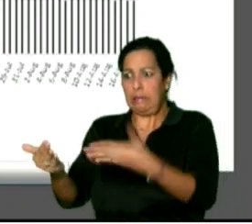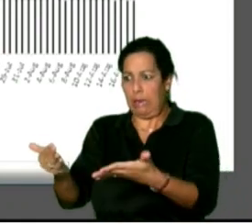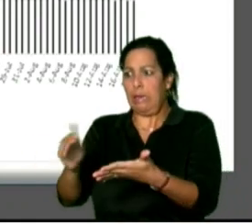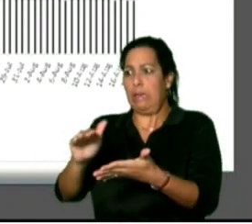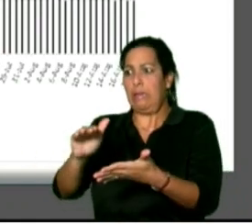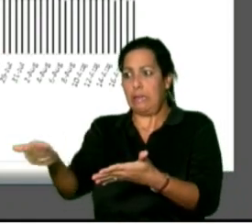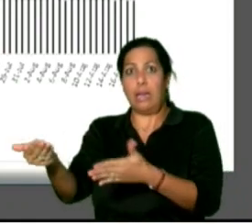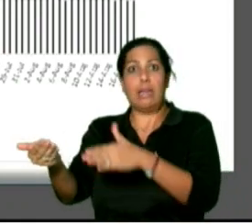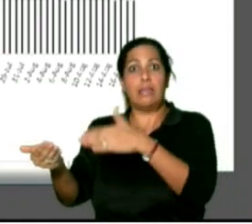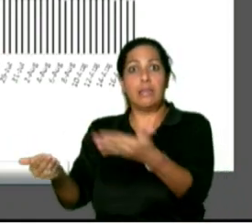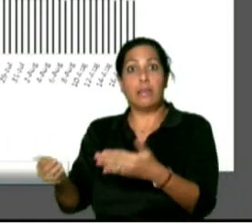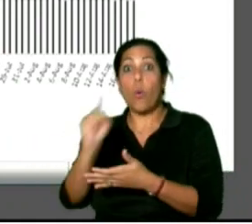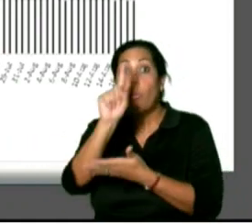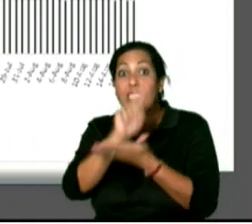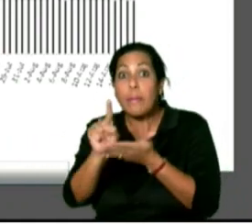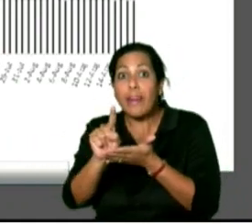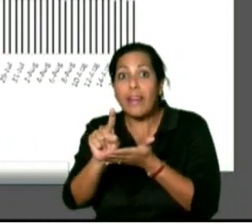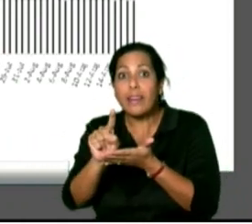50 muertes en una semana.